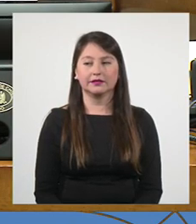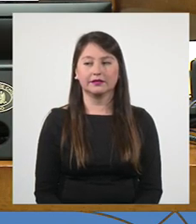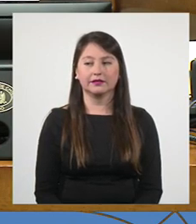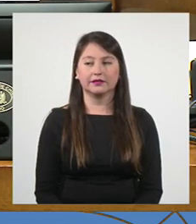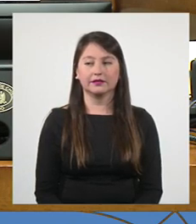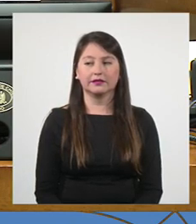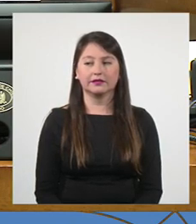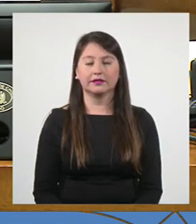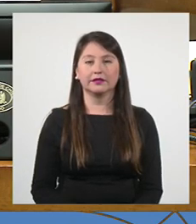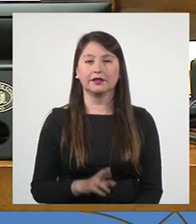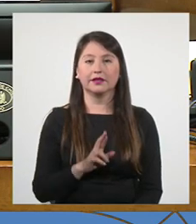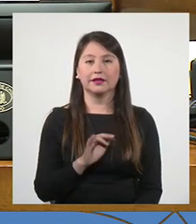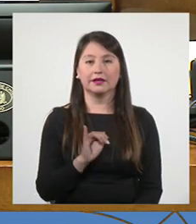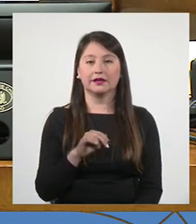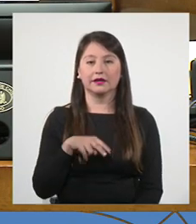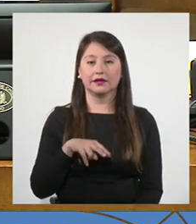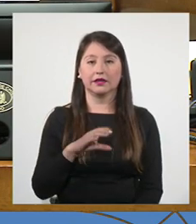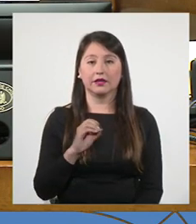14. Rincón, igual hay que correrla.